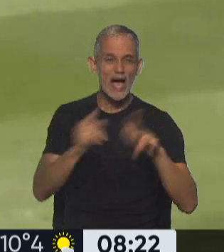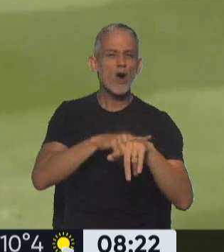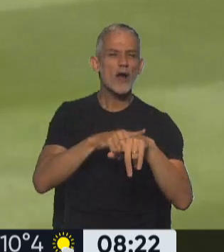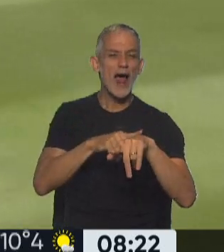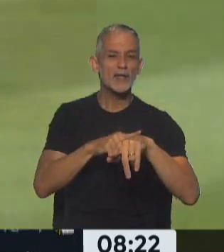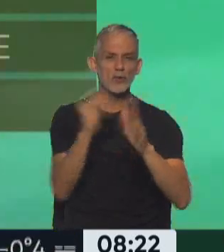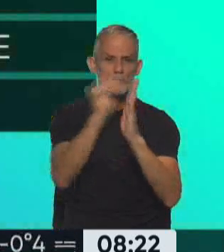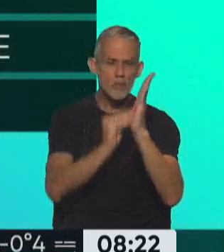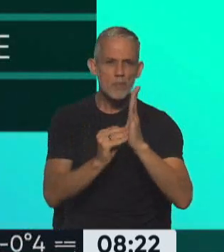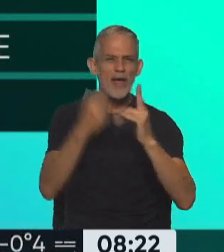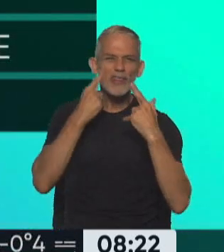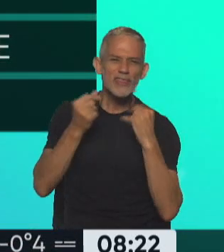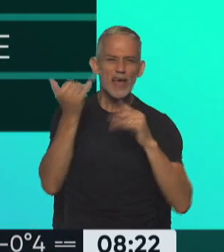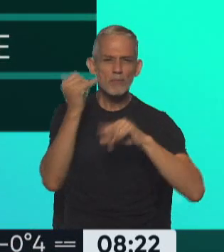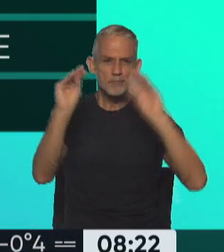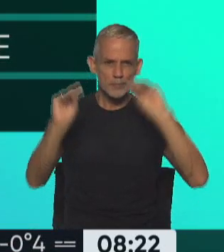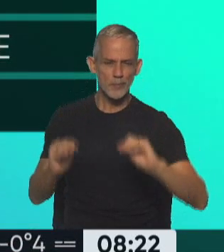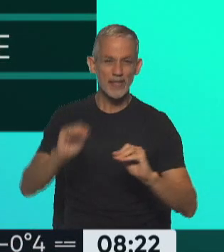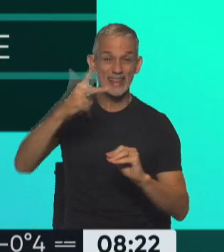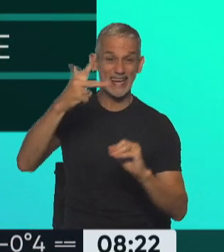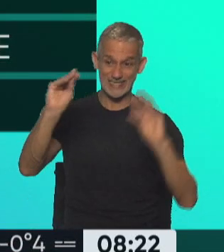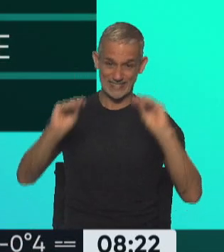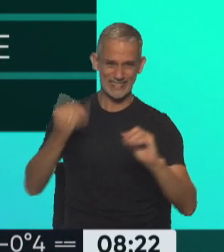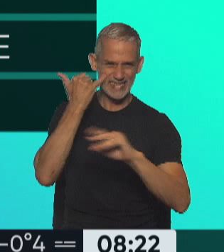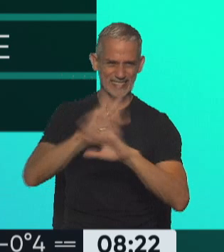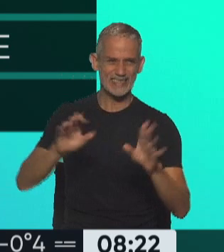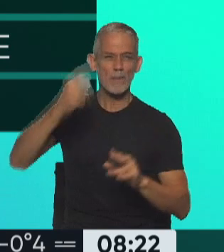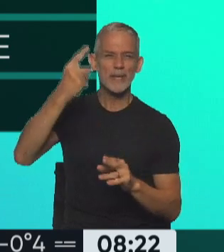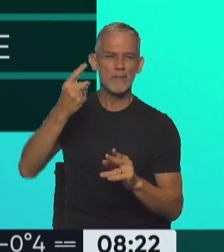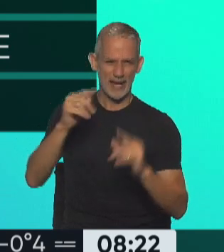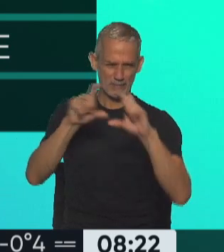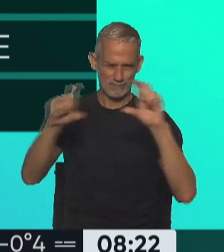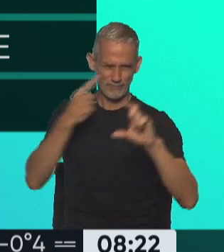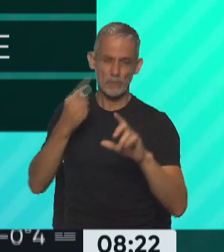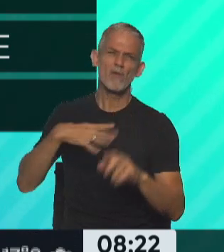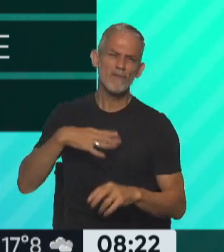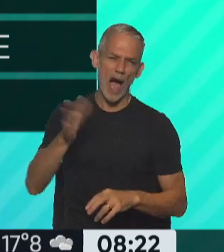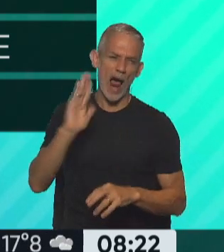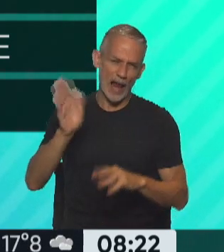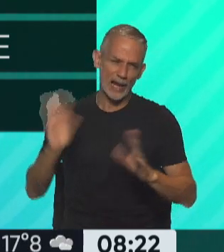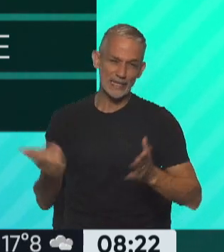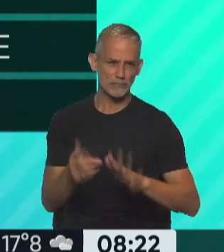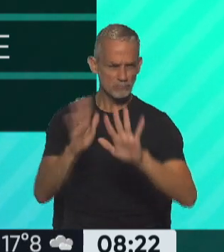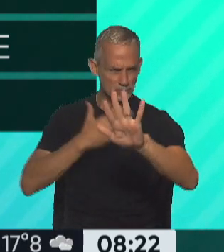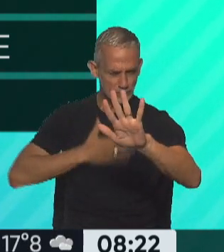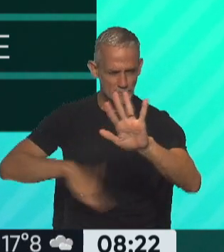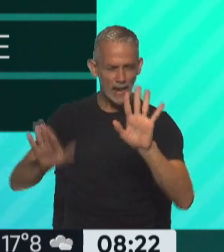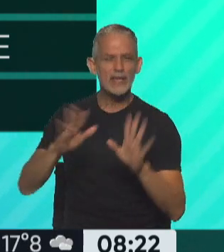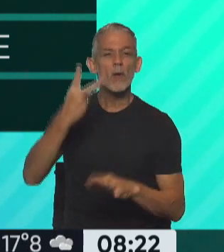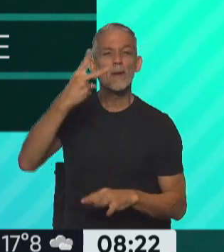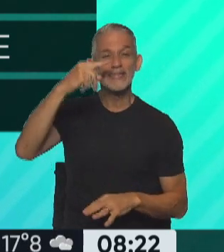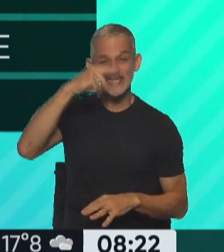horarios y días de las primeras tres, pero vamos a repasar la primera porque falta tiempo todavía. Tranquilos. El